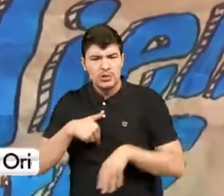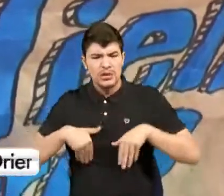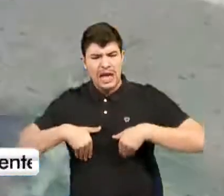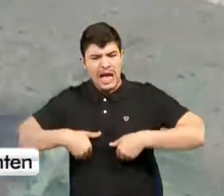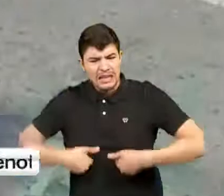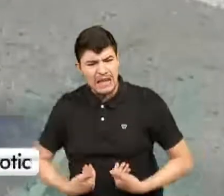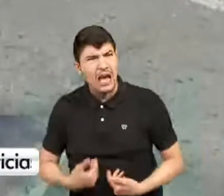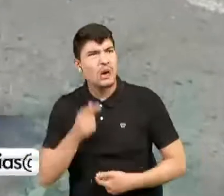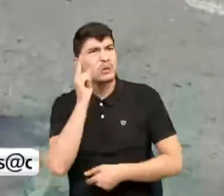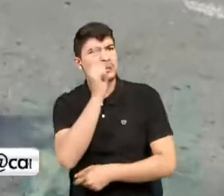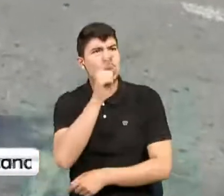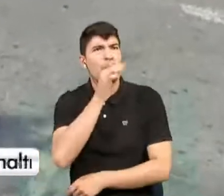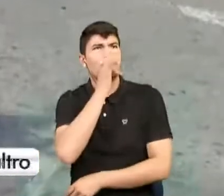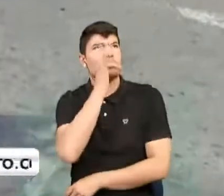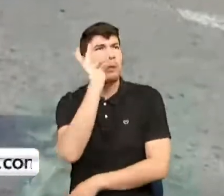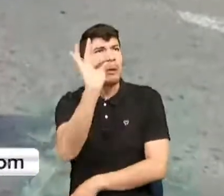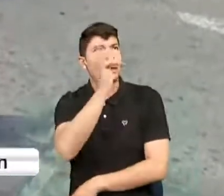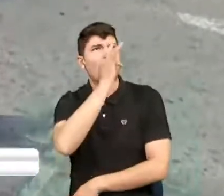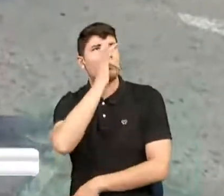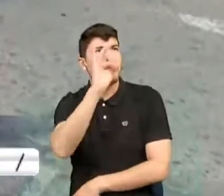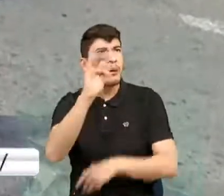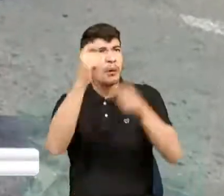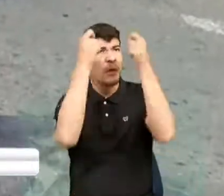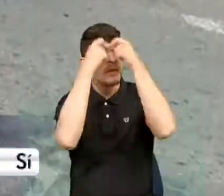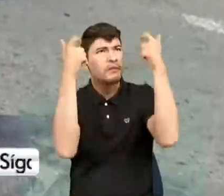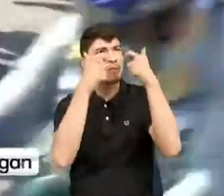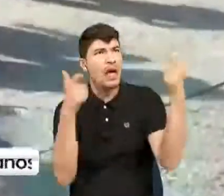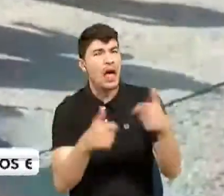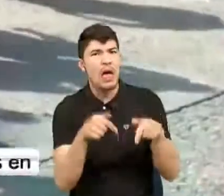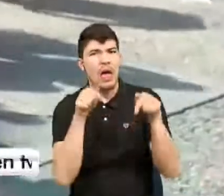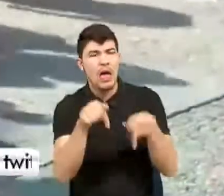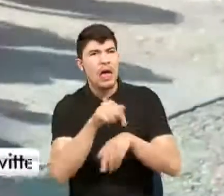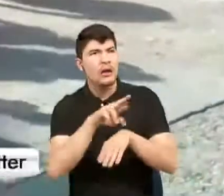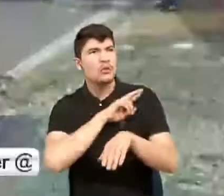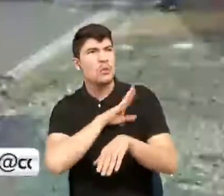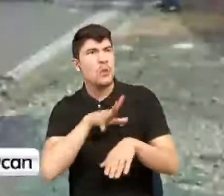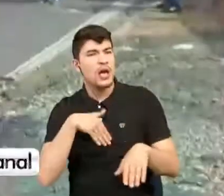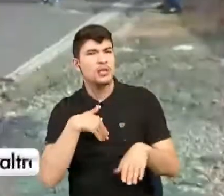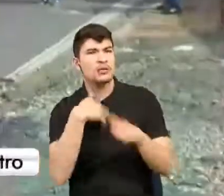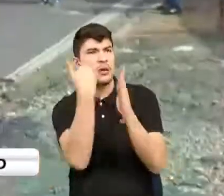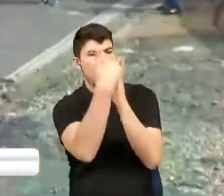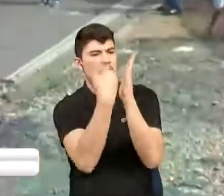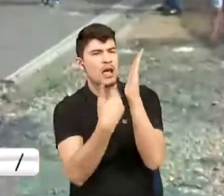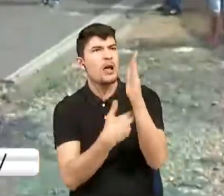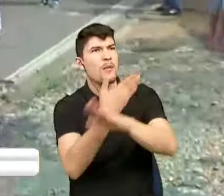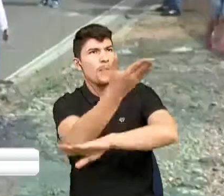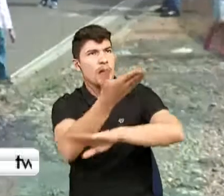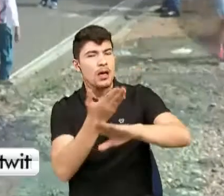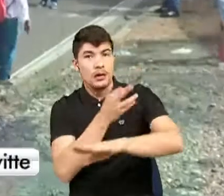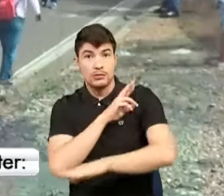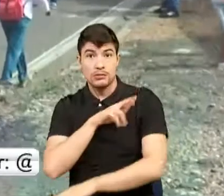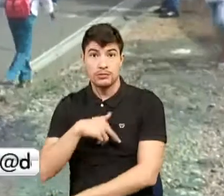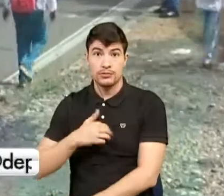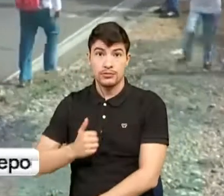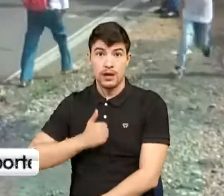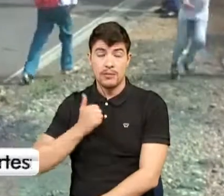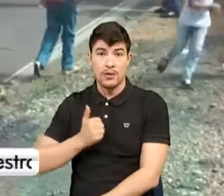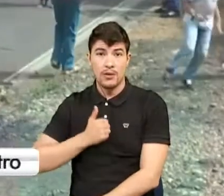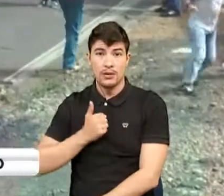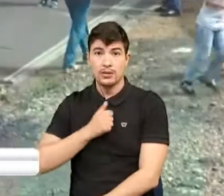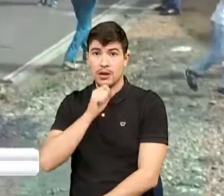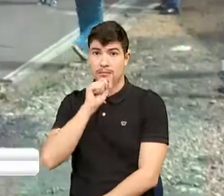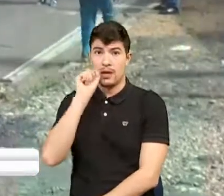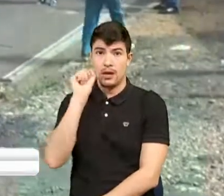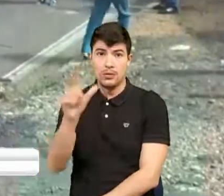del incumplimiento de las promesas estatales con nuestro pliego de peticiones. Y también hemos aprovechado para preguntarle a